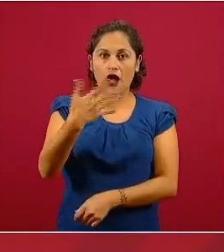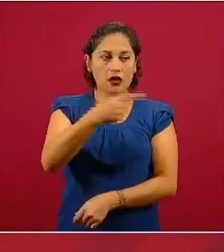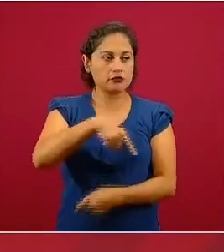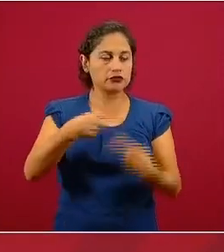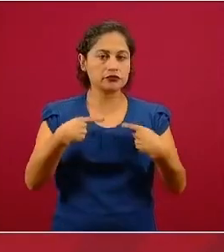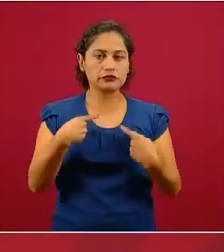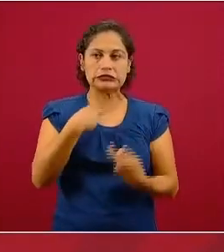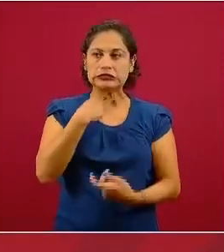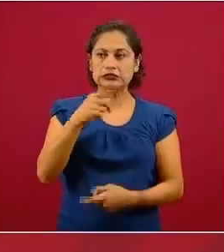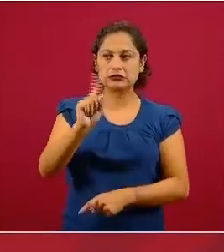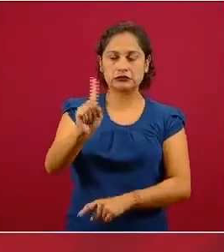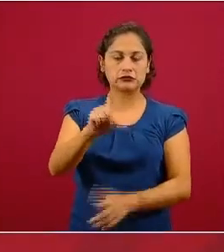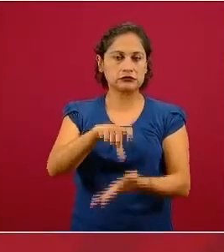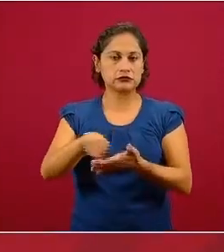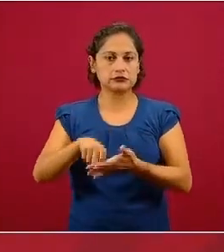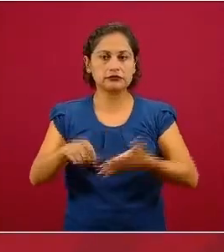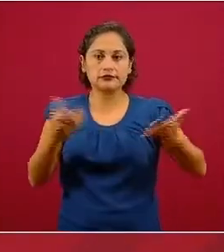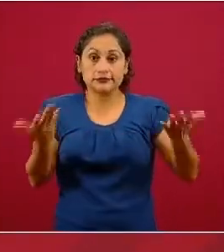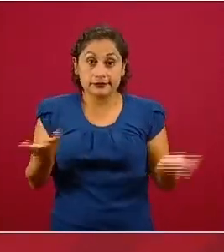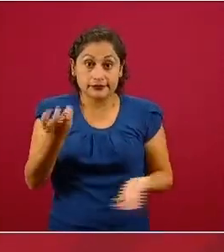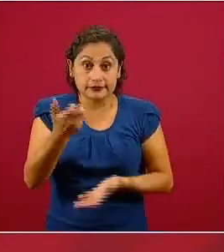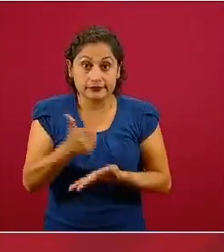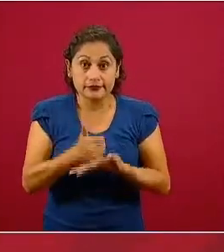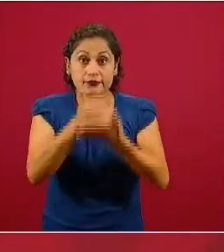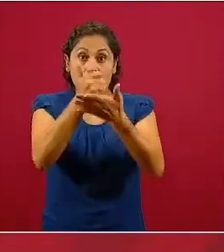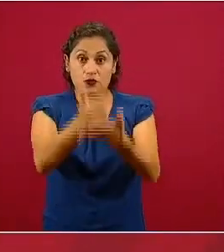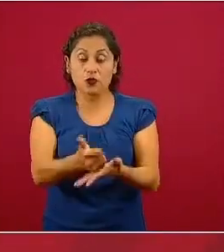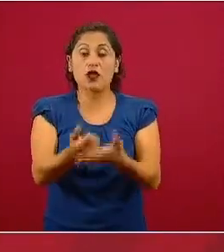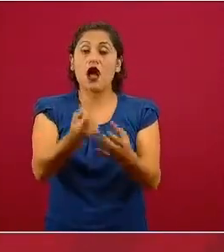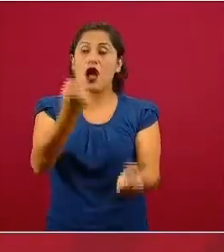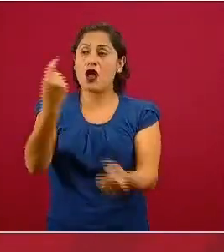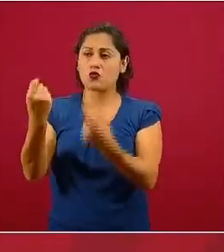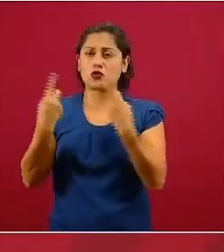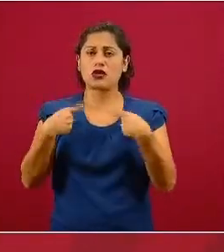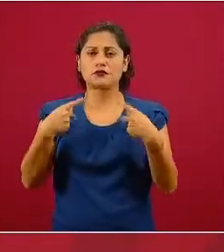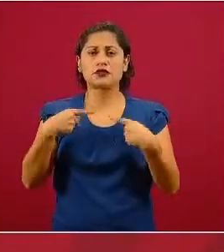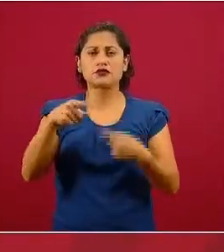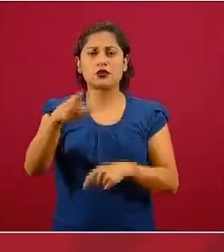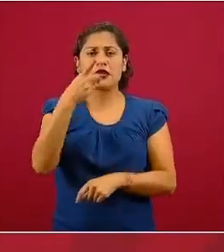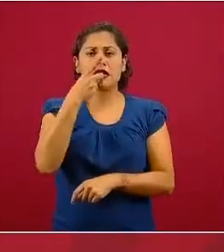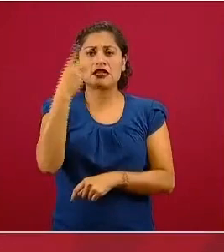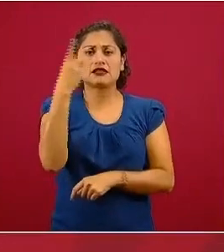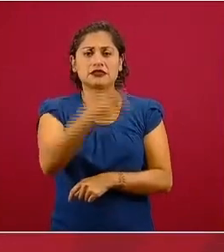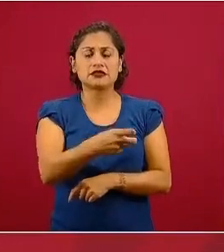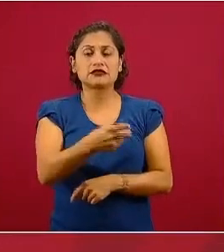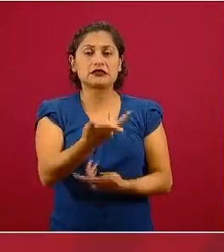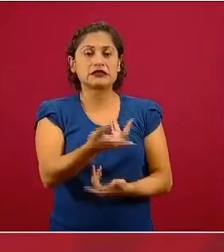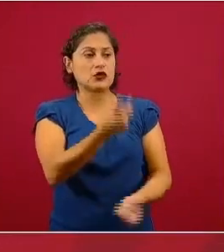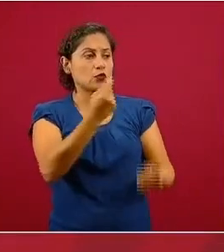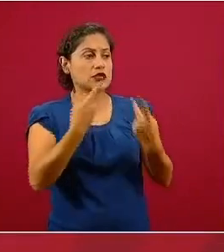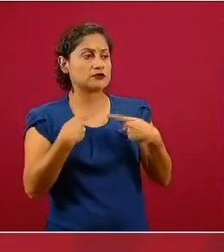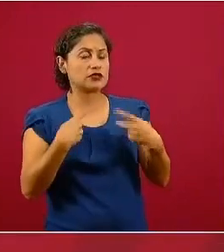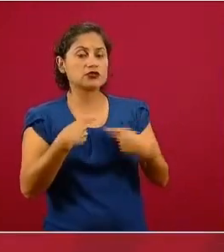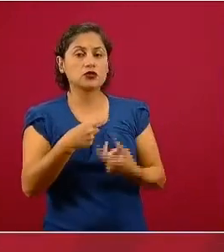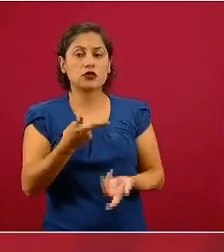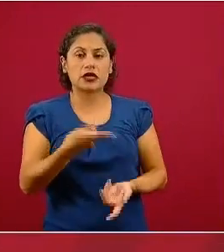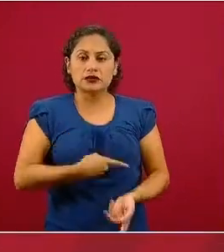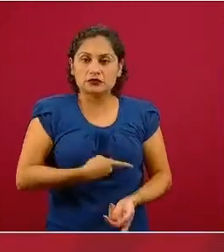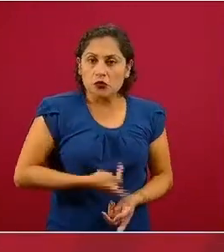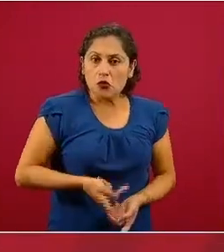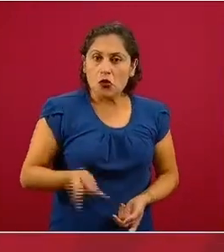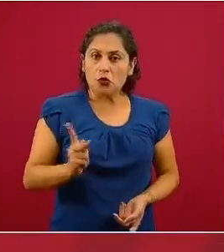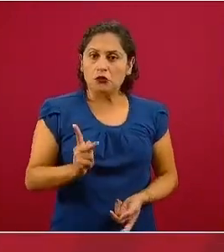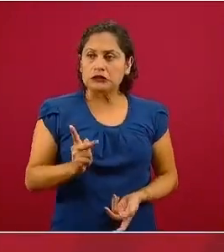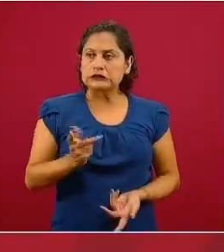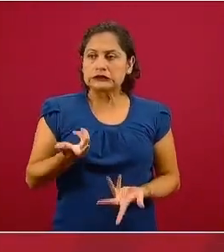en economía han usado el argumento de que esto afecta mayormente a las personas con menor ingreso. Esto se llama